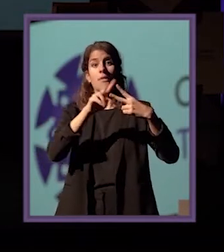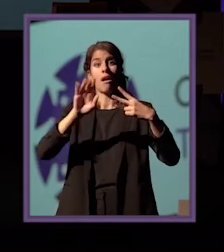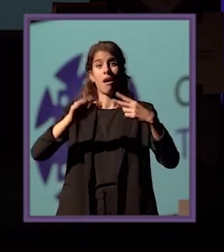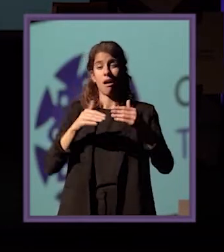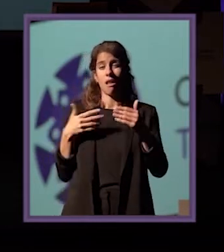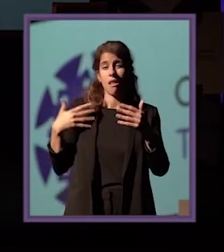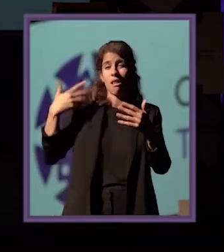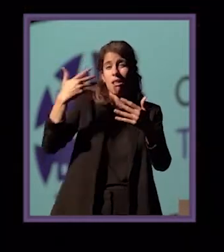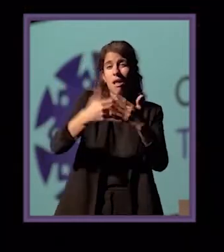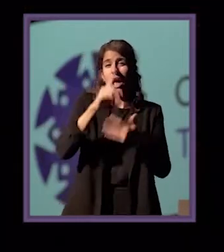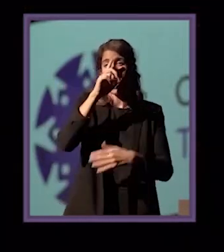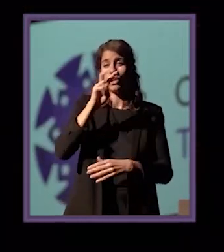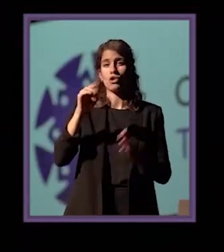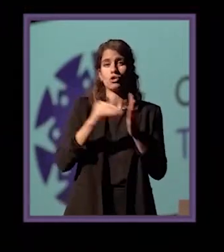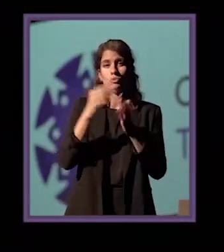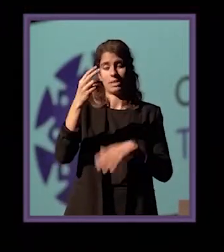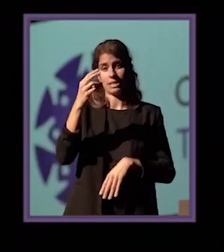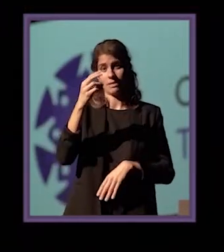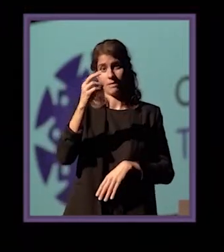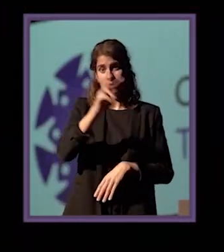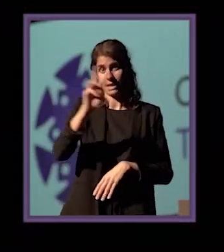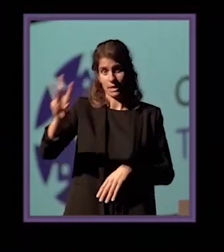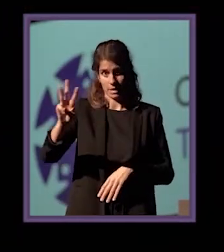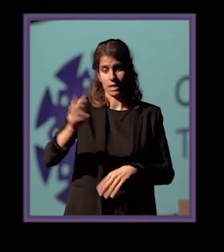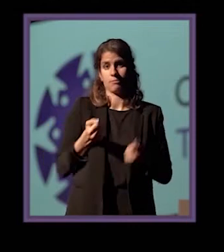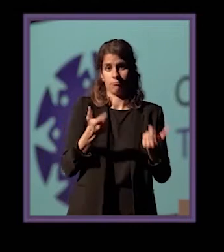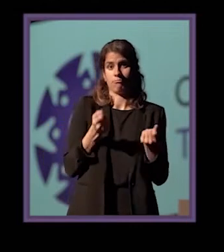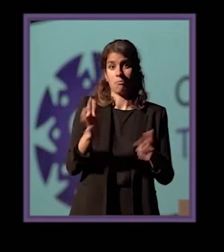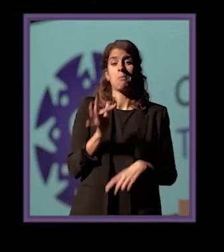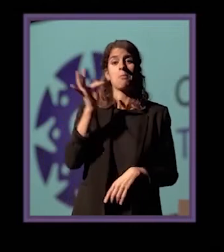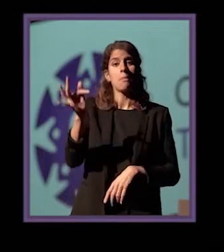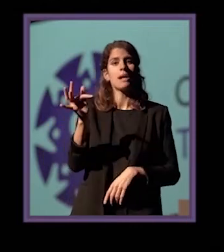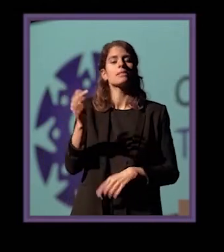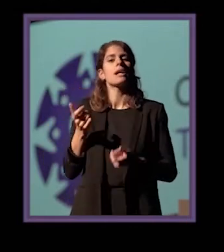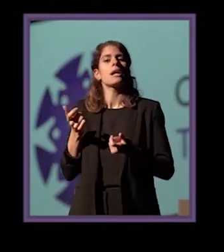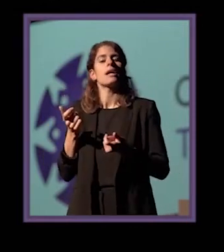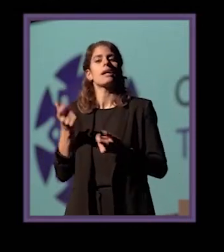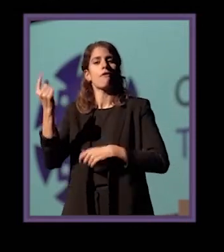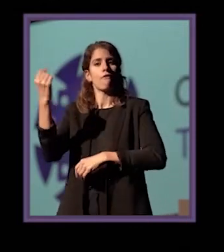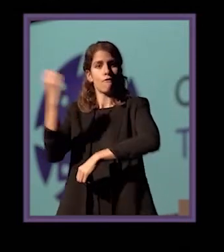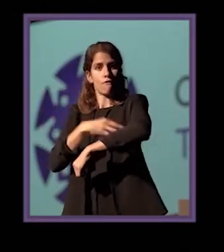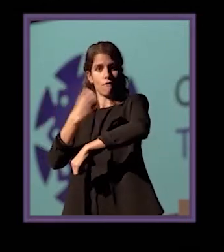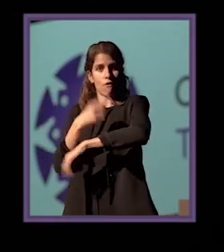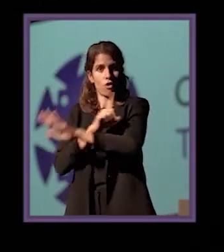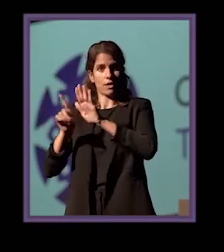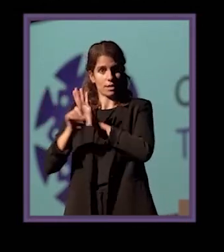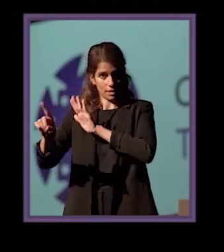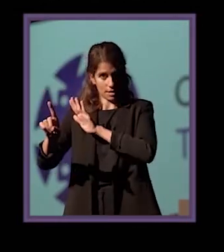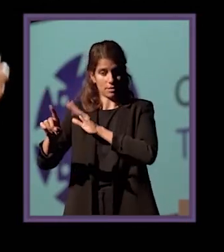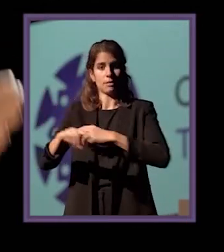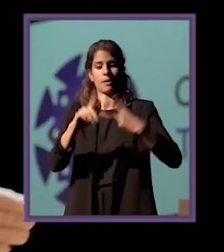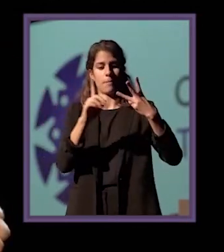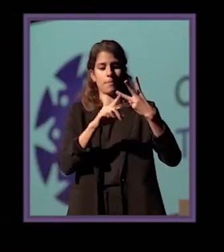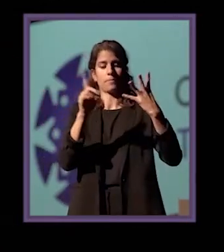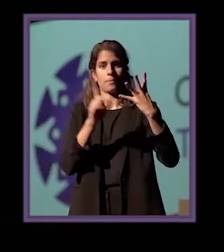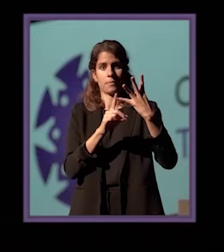23, o los 122 que vienen de los mecanismos de recuperación y resiliencia de aquí al año 2026, a los que se suman los ordinarios para,